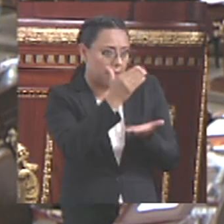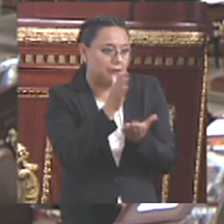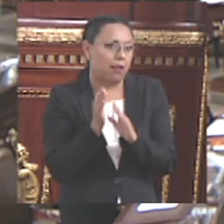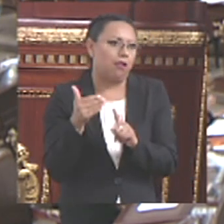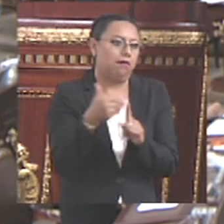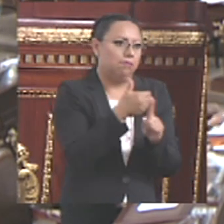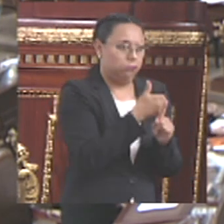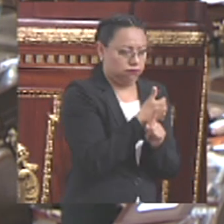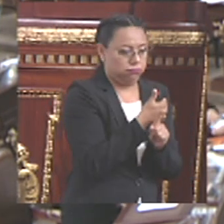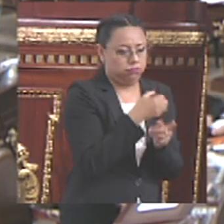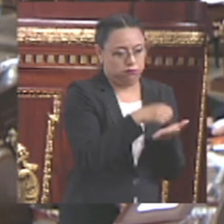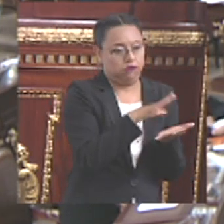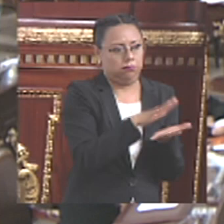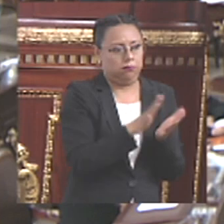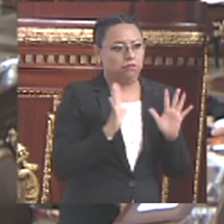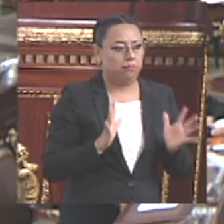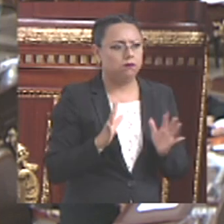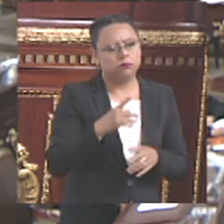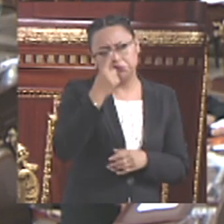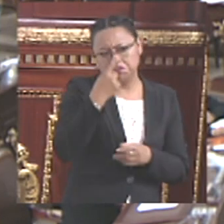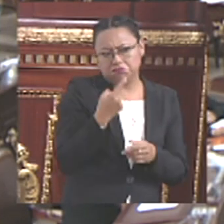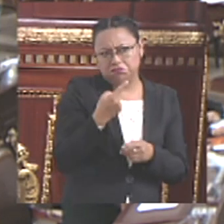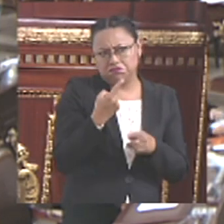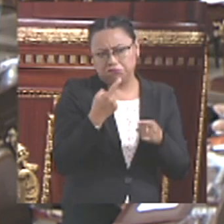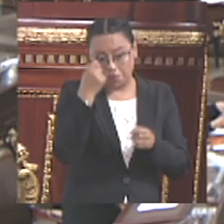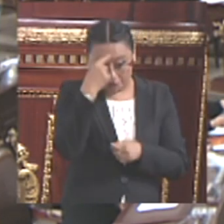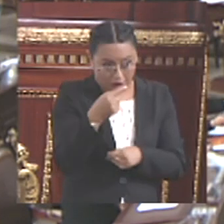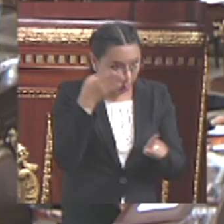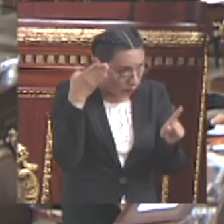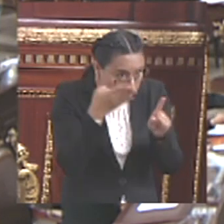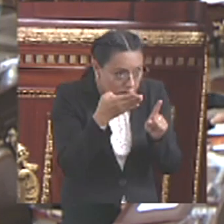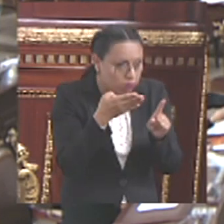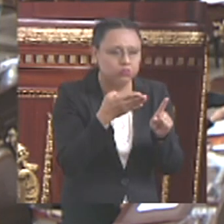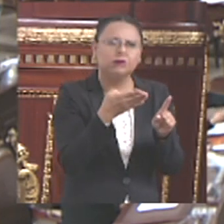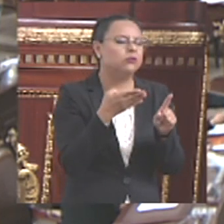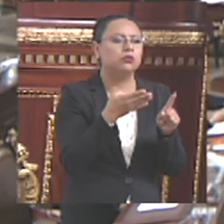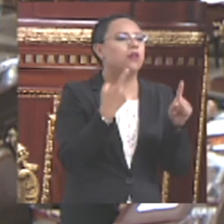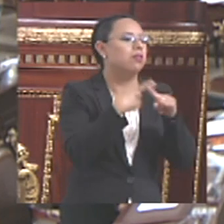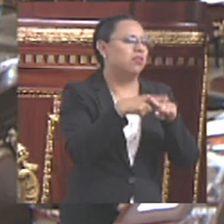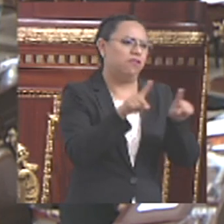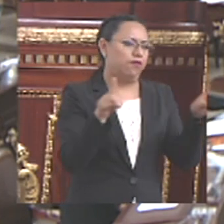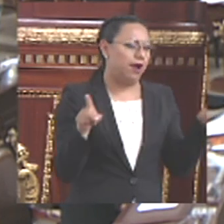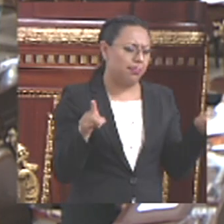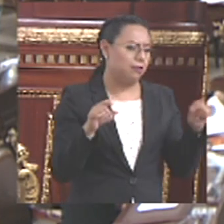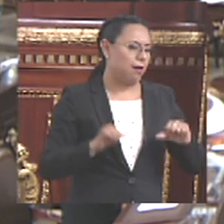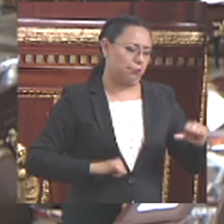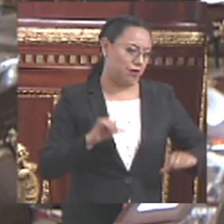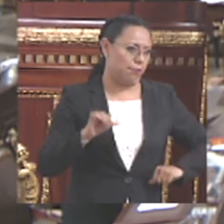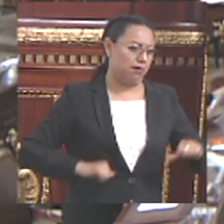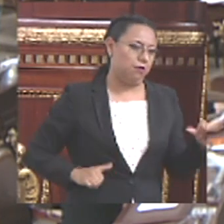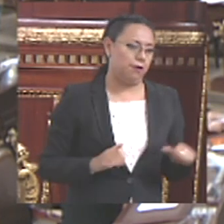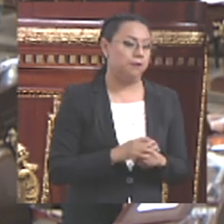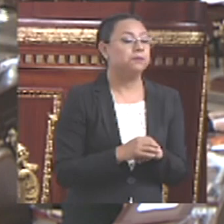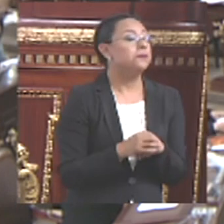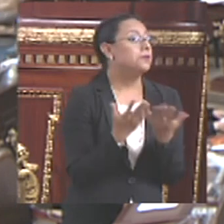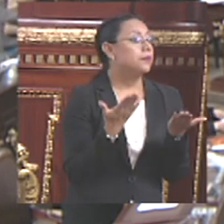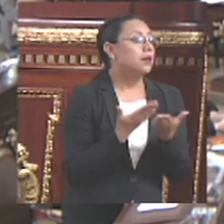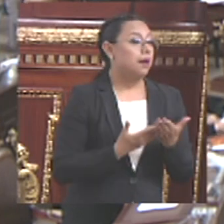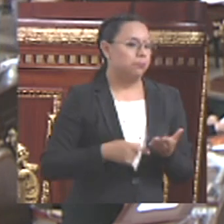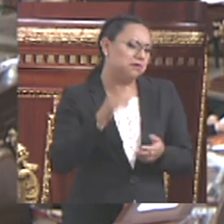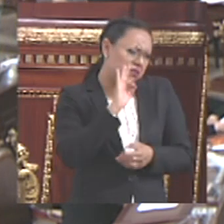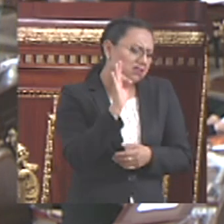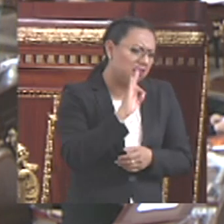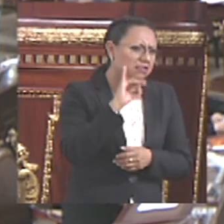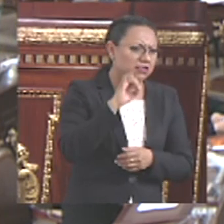quedó documentado, para otras actividades distintas seguramente para la reconstrucción, pero no se perdió, se redistribuyó a tareas